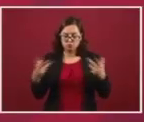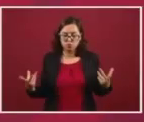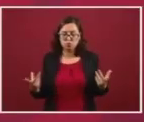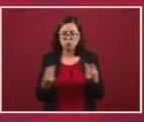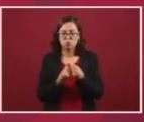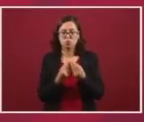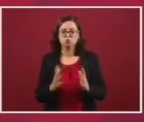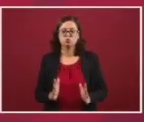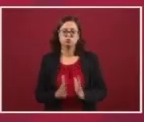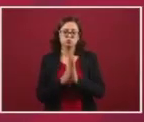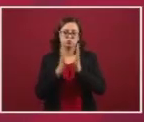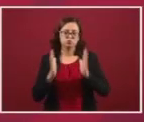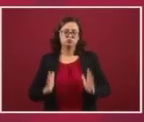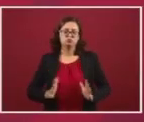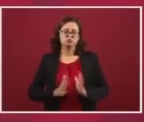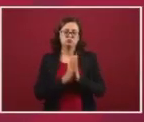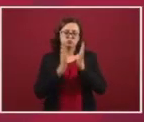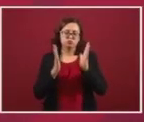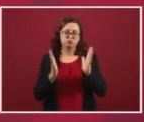en